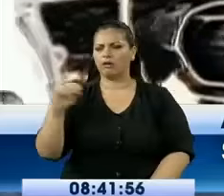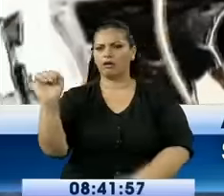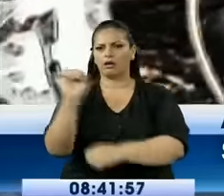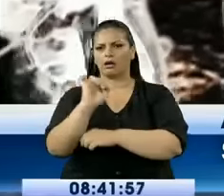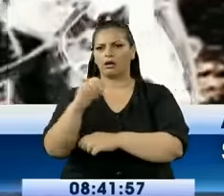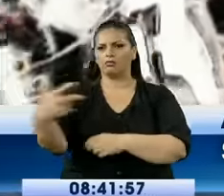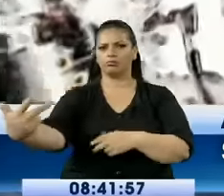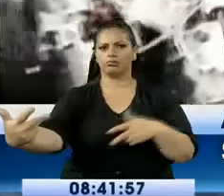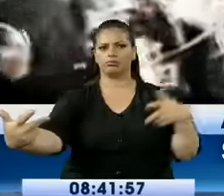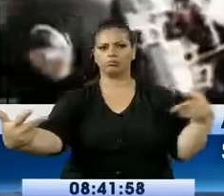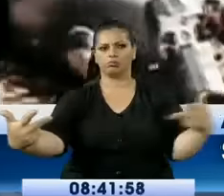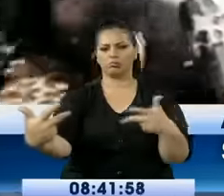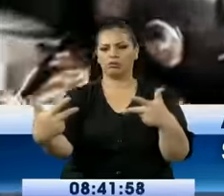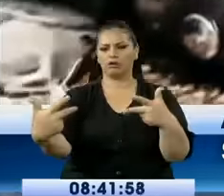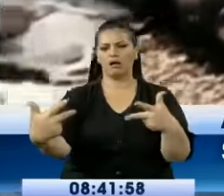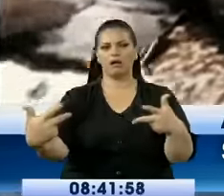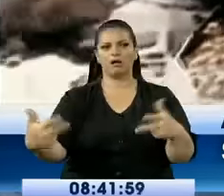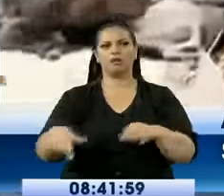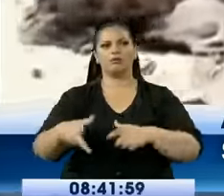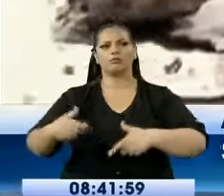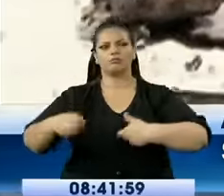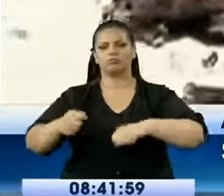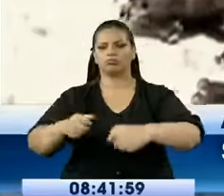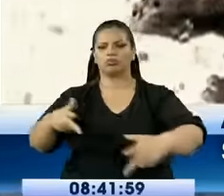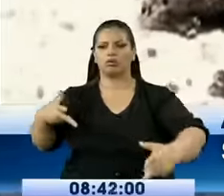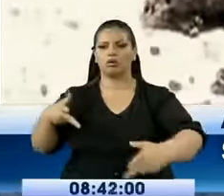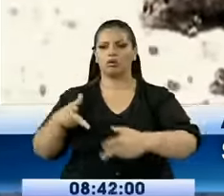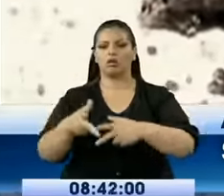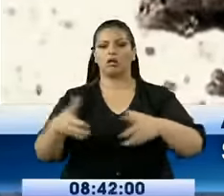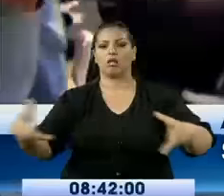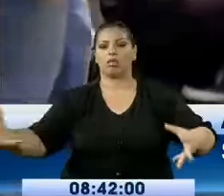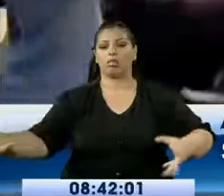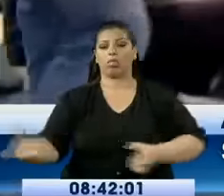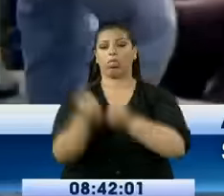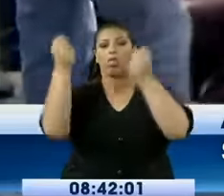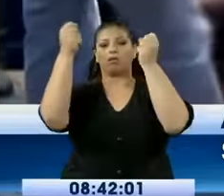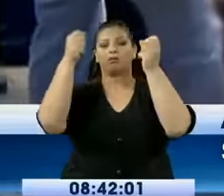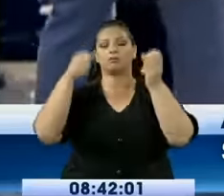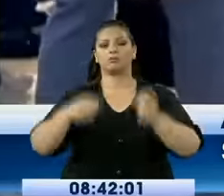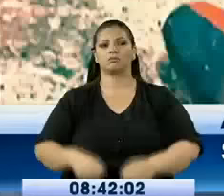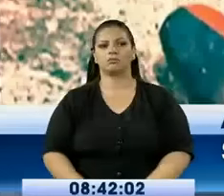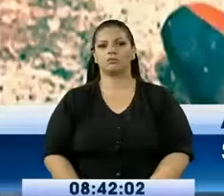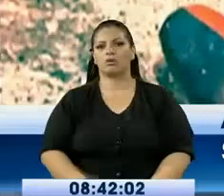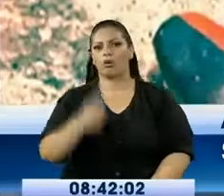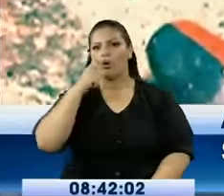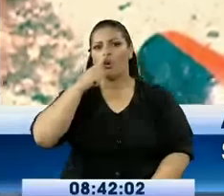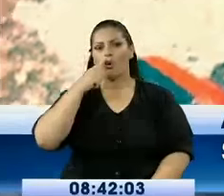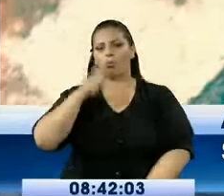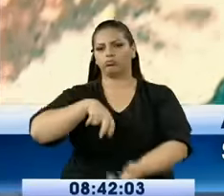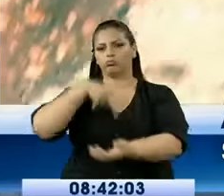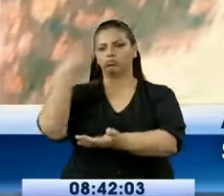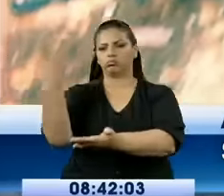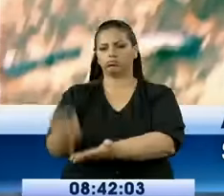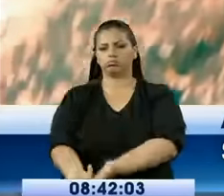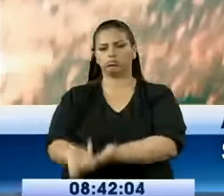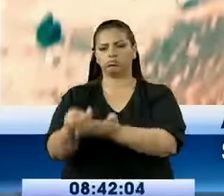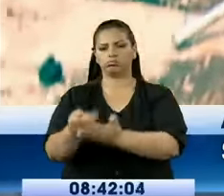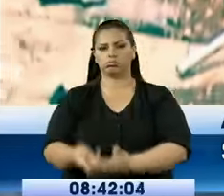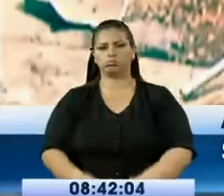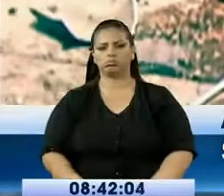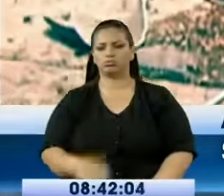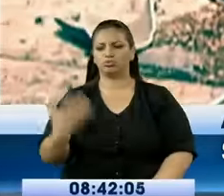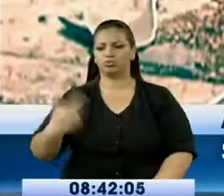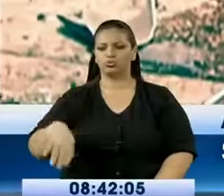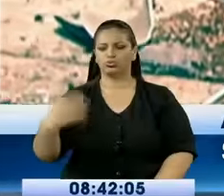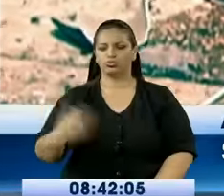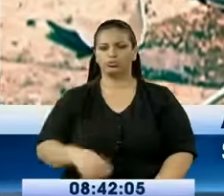el vehículo que invadió lo hacen sándwich al de la moto, entonces él está más grave. La colisión se reportó alrededor de las